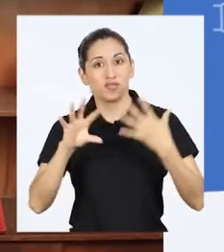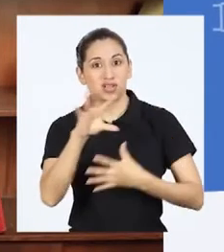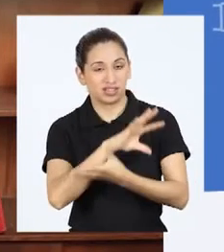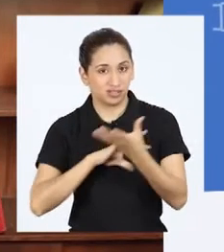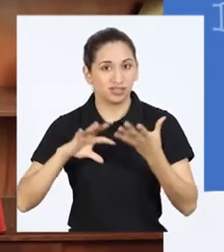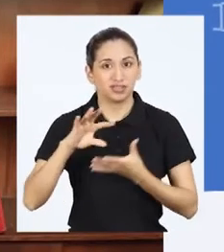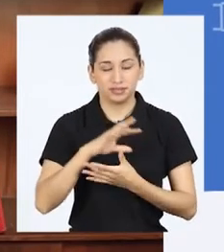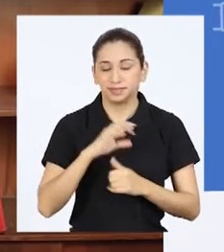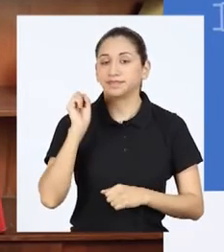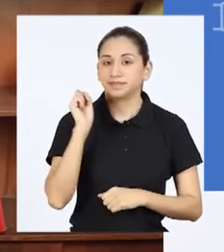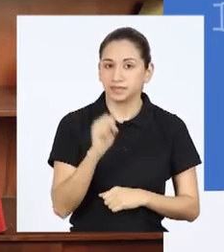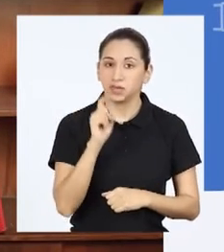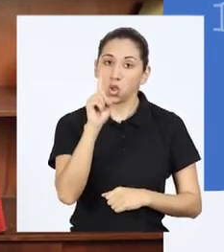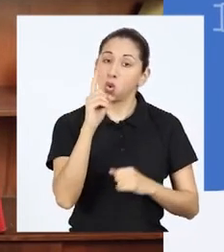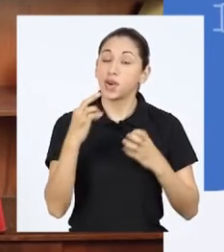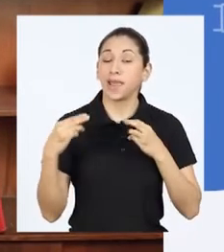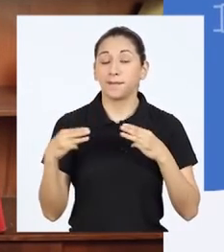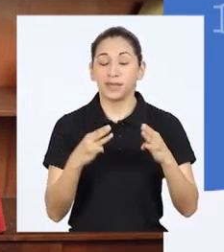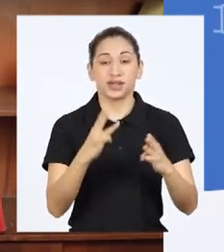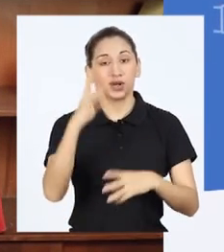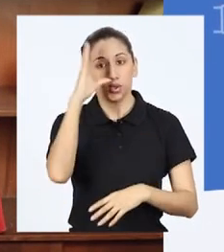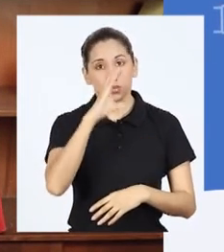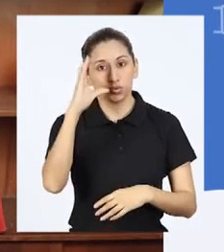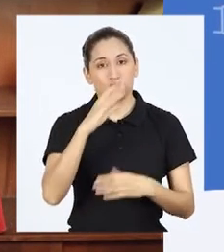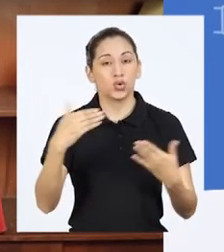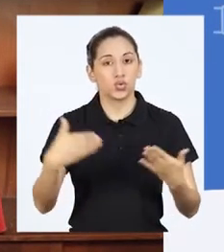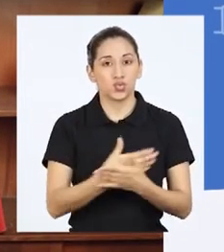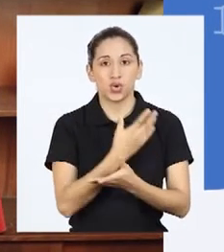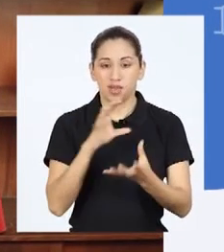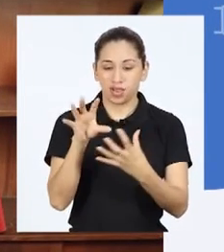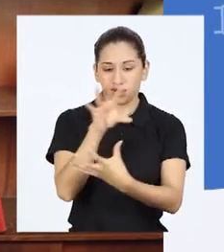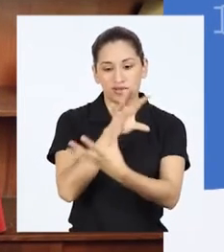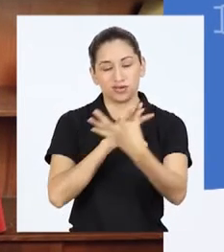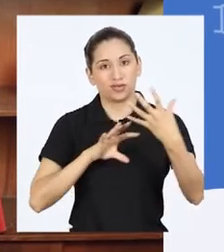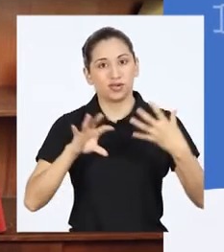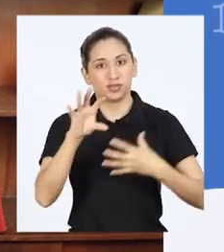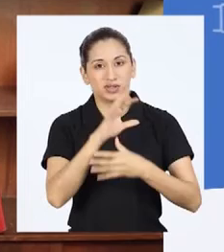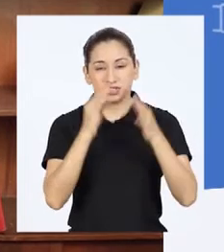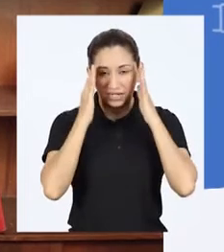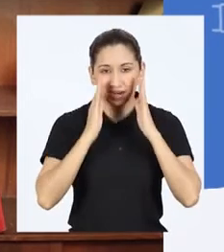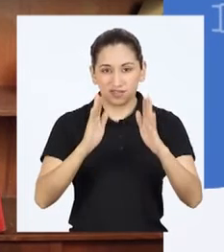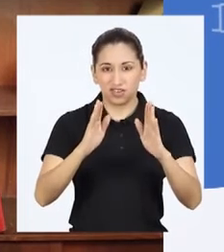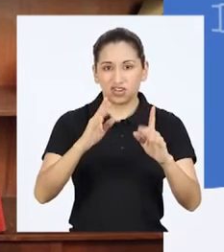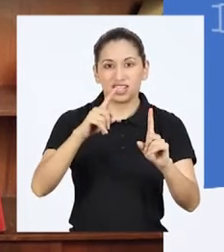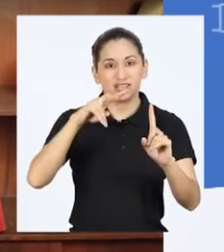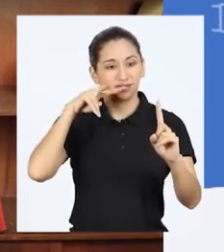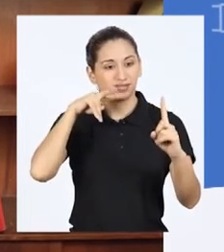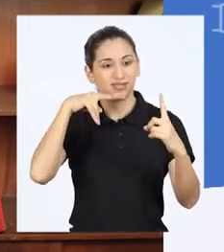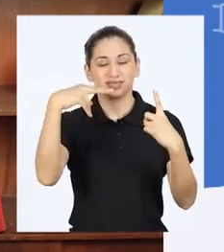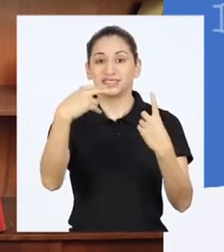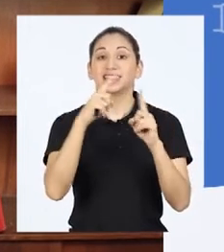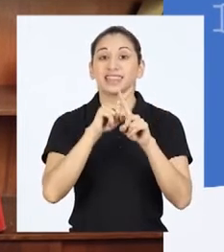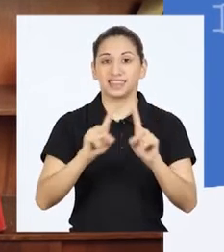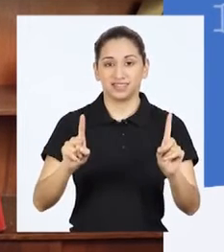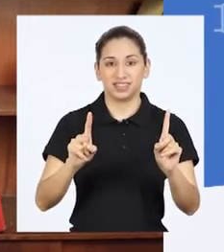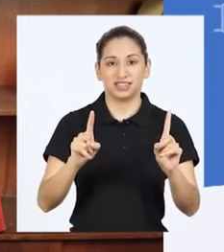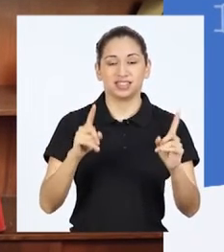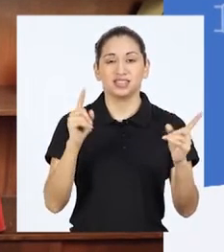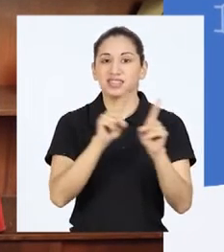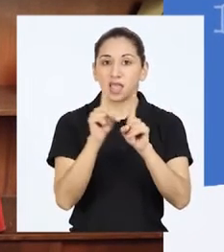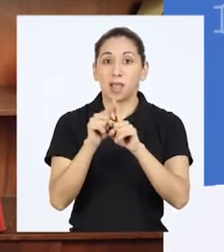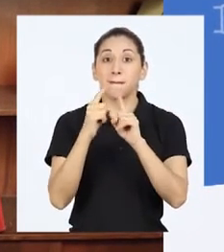Eso, una manera de buscar nuevas combinaciones con enfoques distintos.